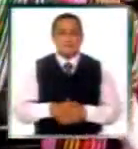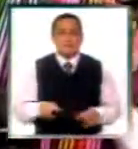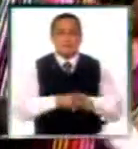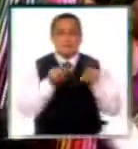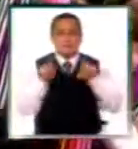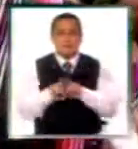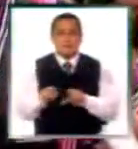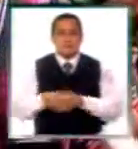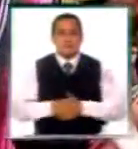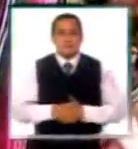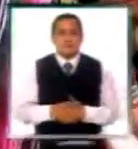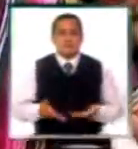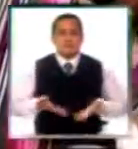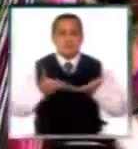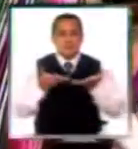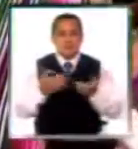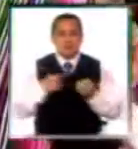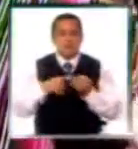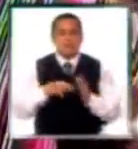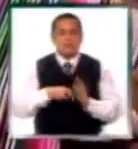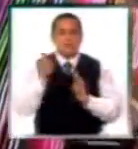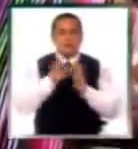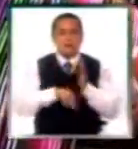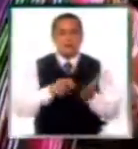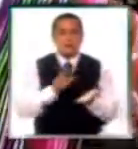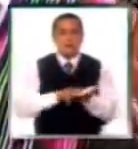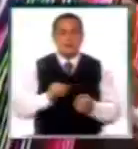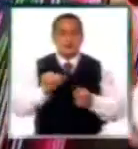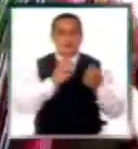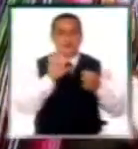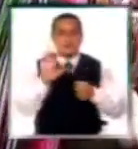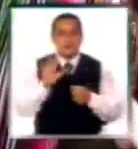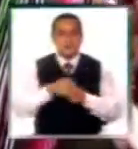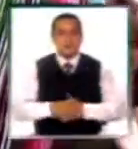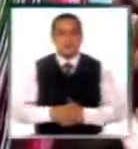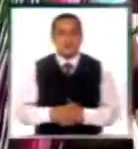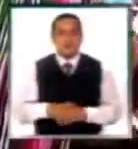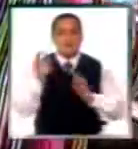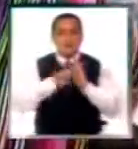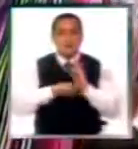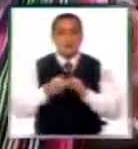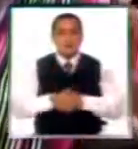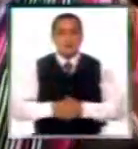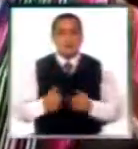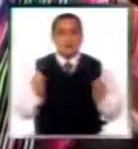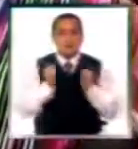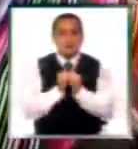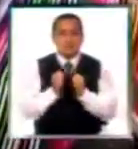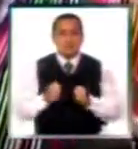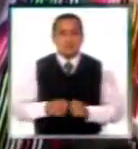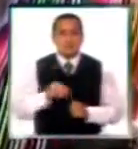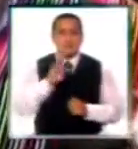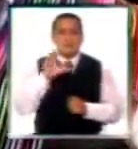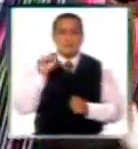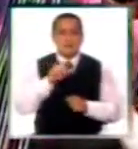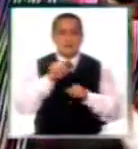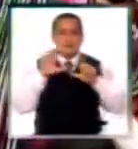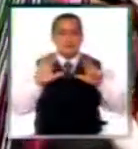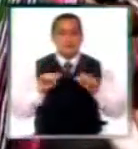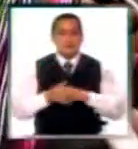además trayendo pues los programas de Pensión 65, el programa Juntos, Beca